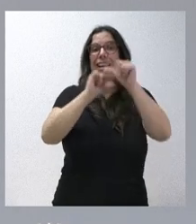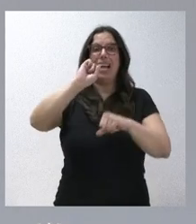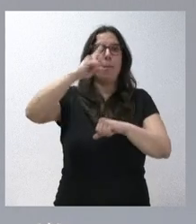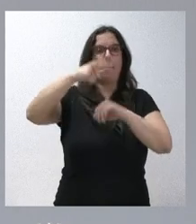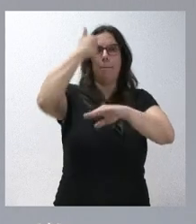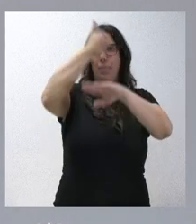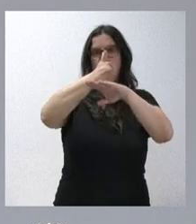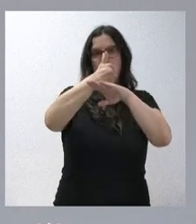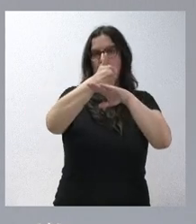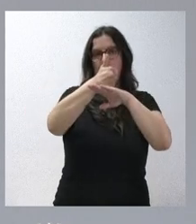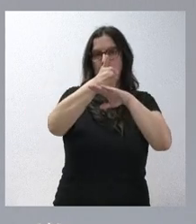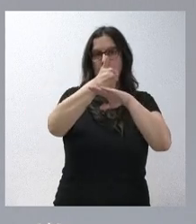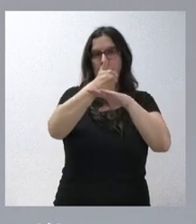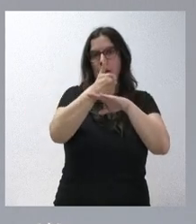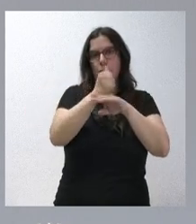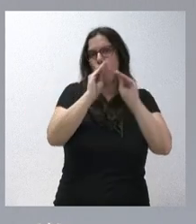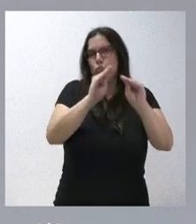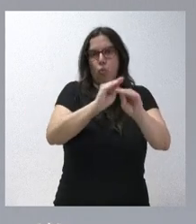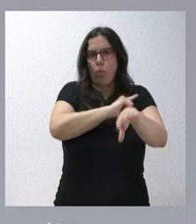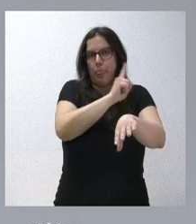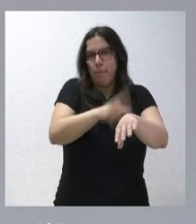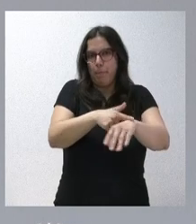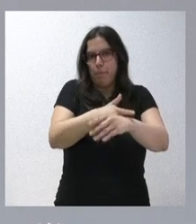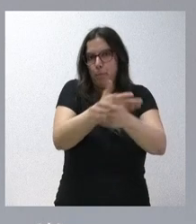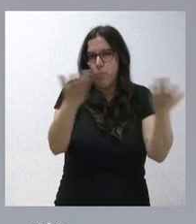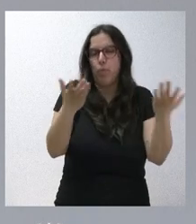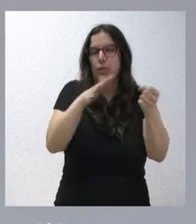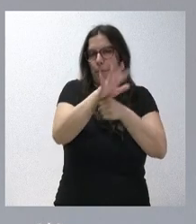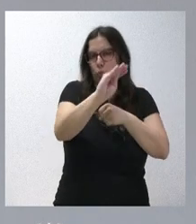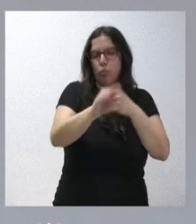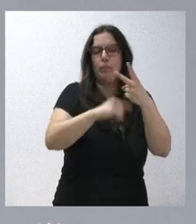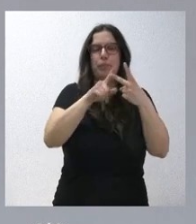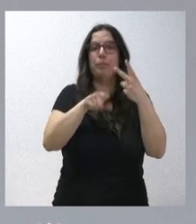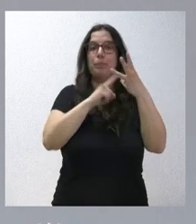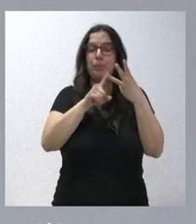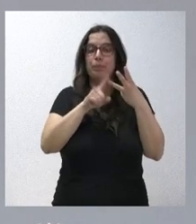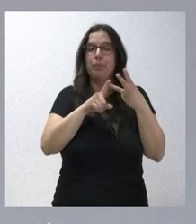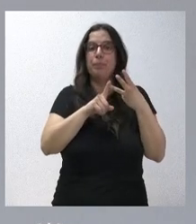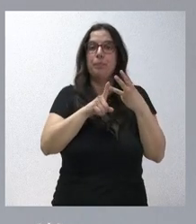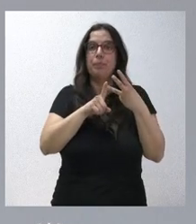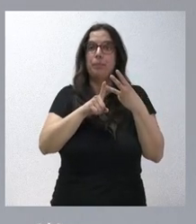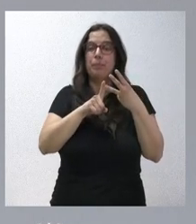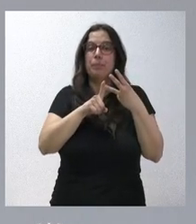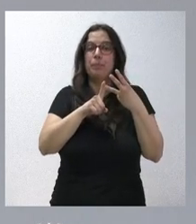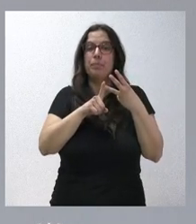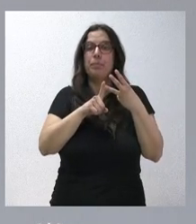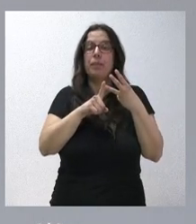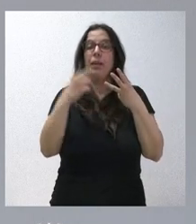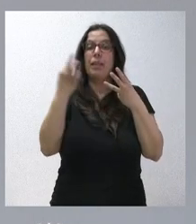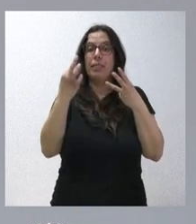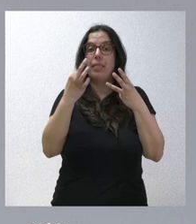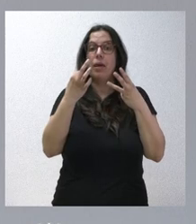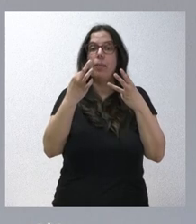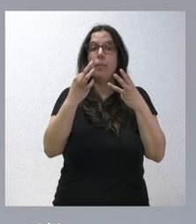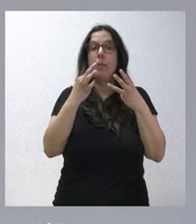honor de la respectiva del respectivo ámbito deportivo y eh En tercer lugar acudir a estos